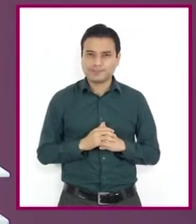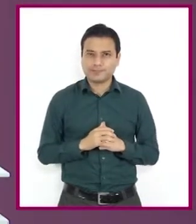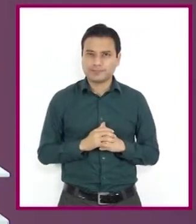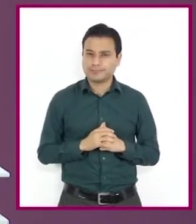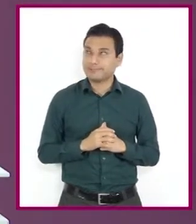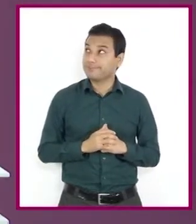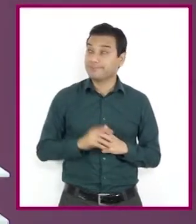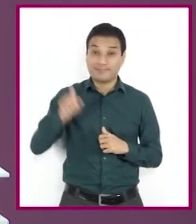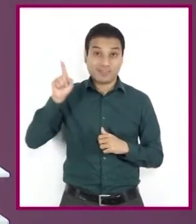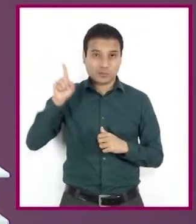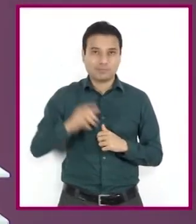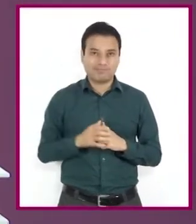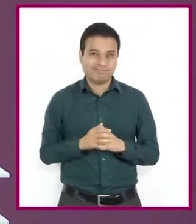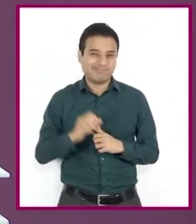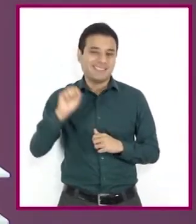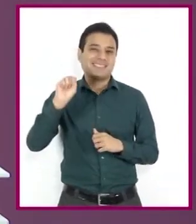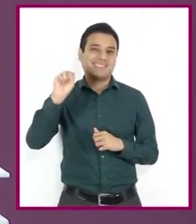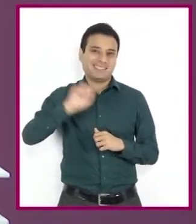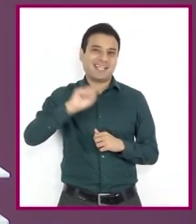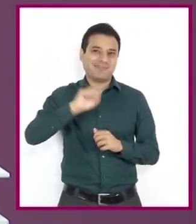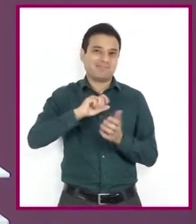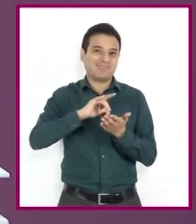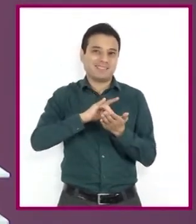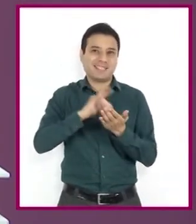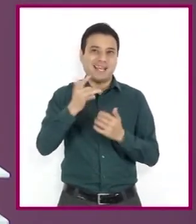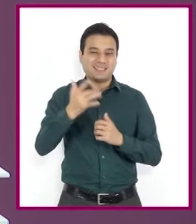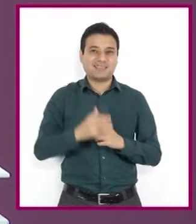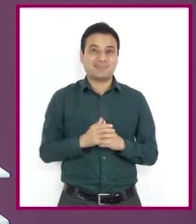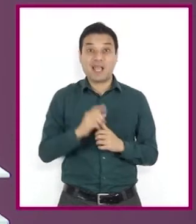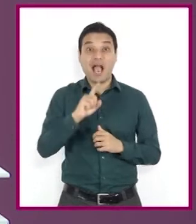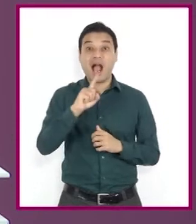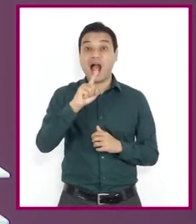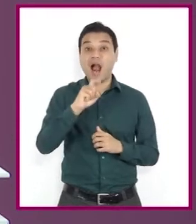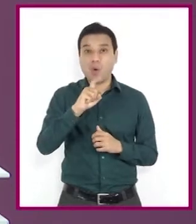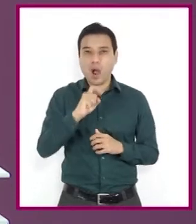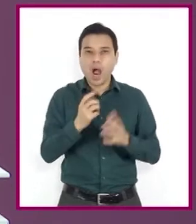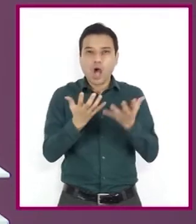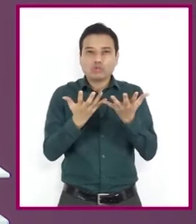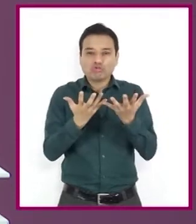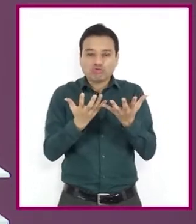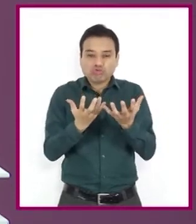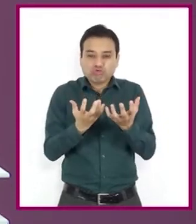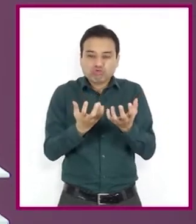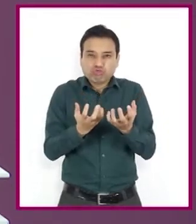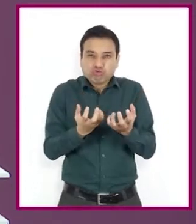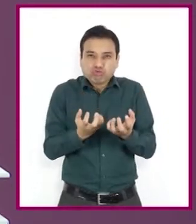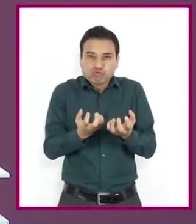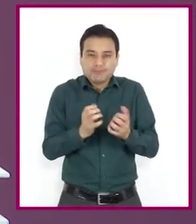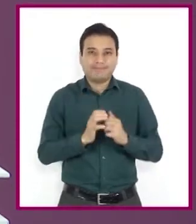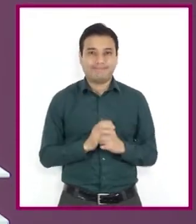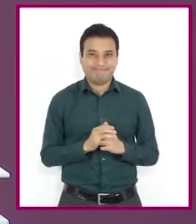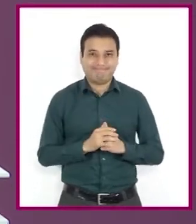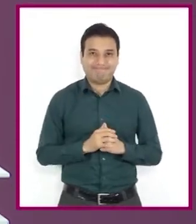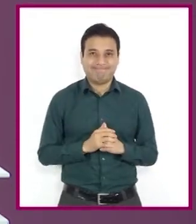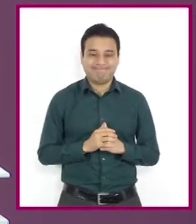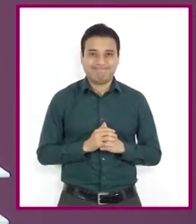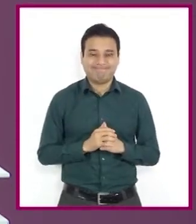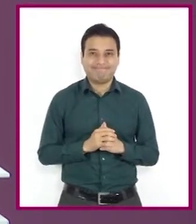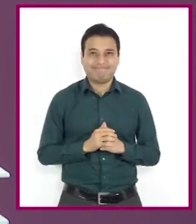Esto es lo que provoca la sal, que se deshidrate la carne del pescado. Muy